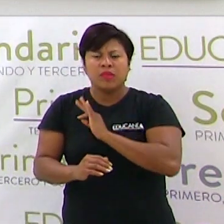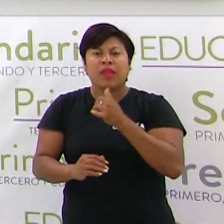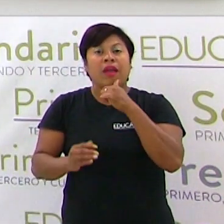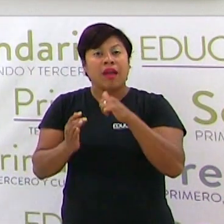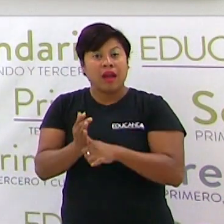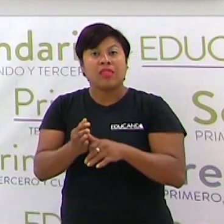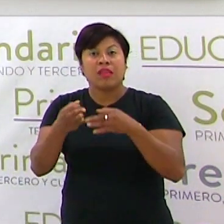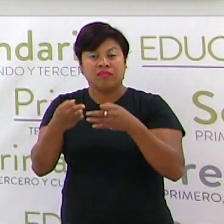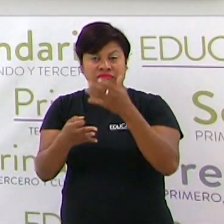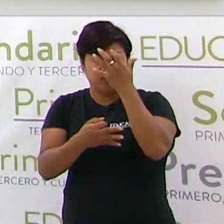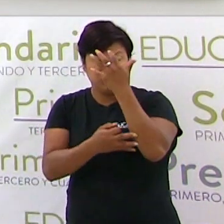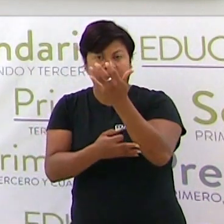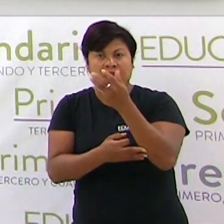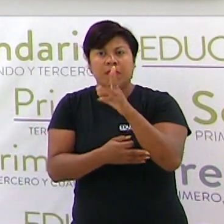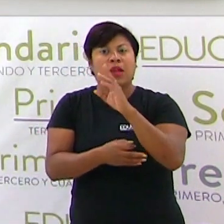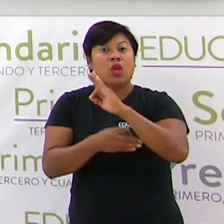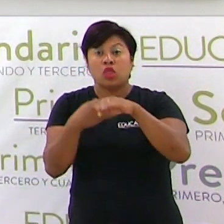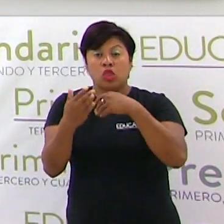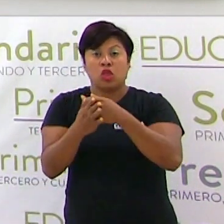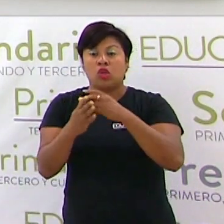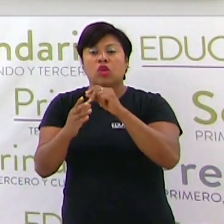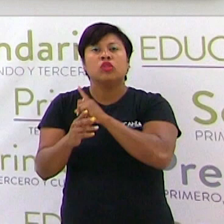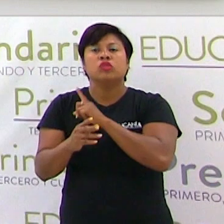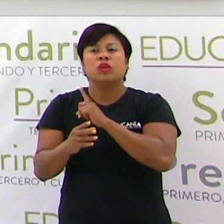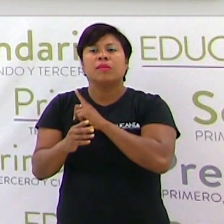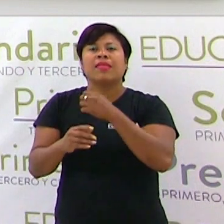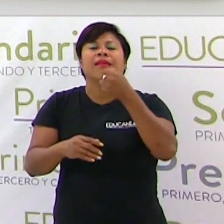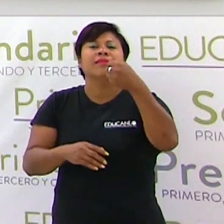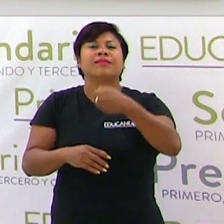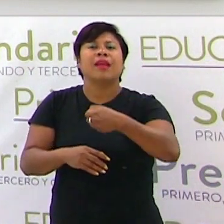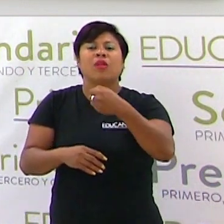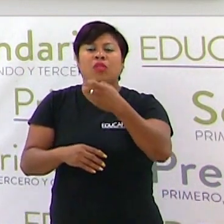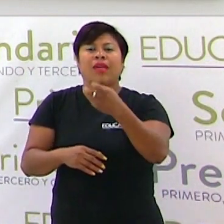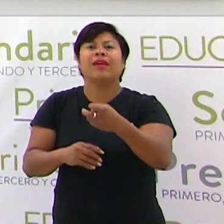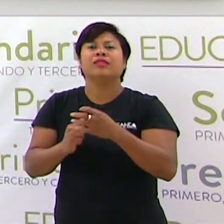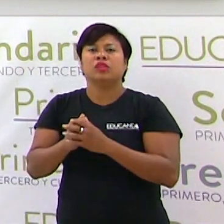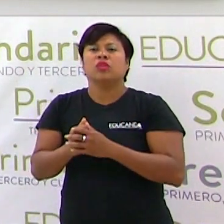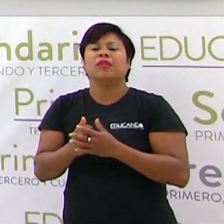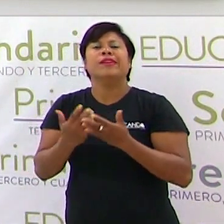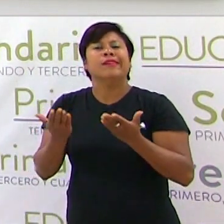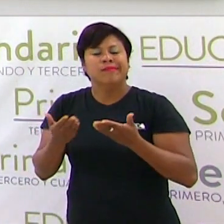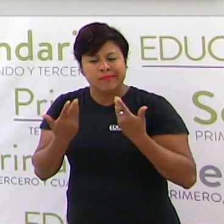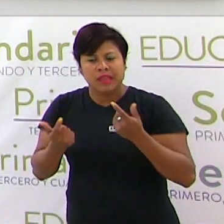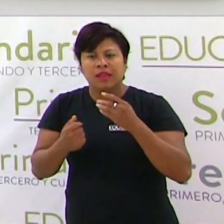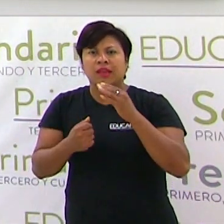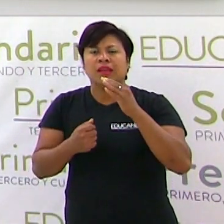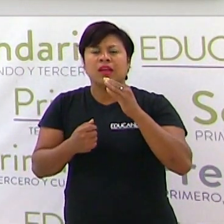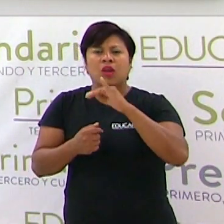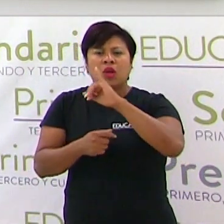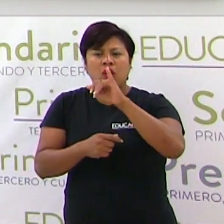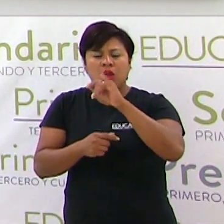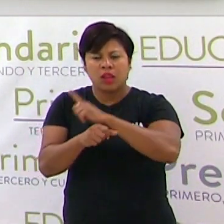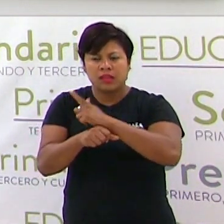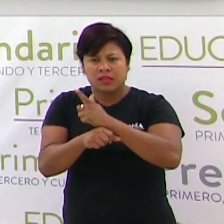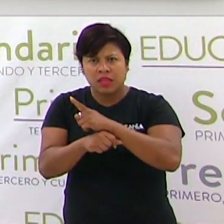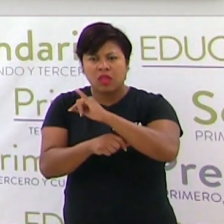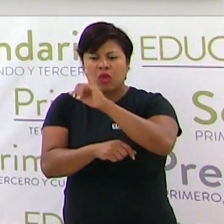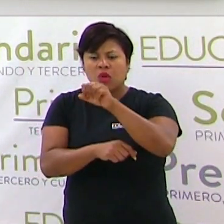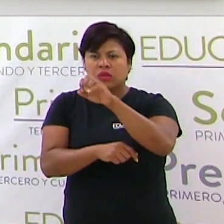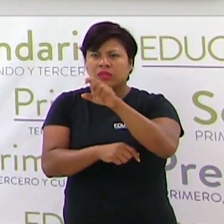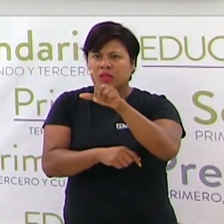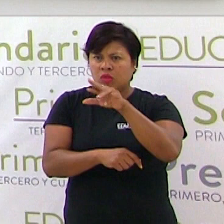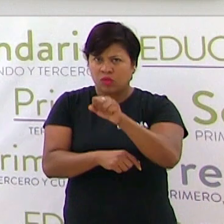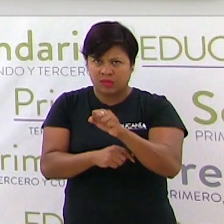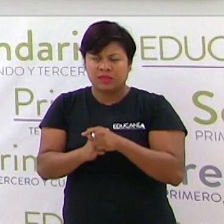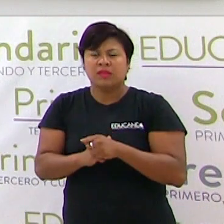formal, pero no pone todos los datos, sino nada más saluda de esta manera, estimado licenciado José Luis Acuña. Lo voy a poner